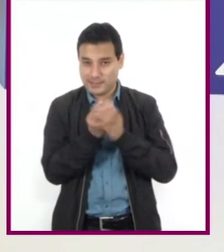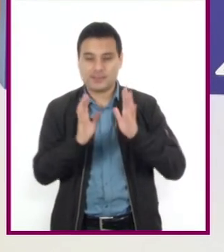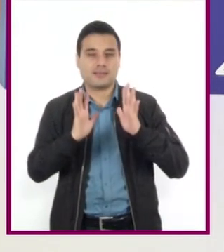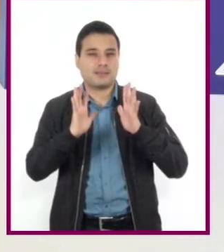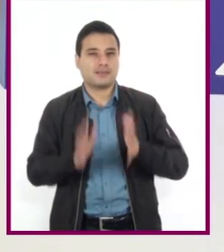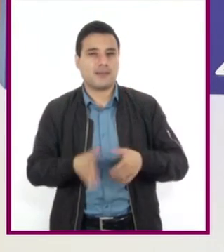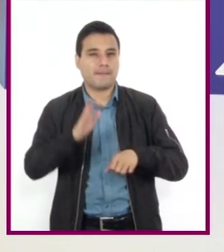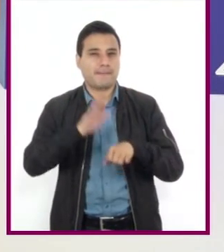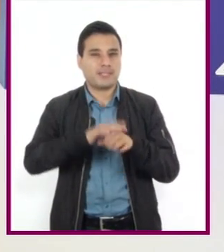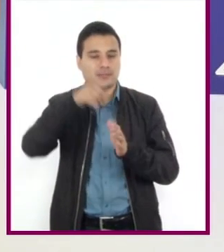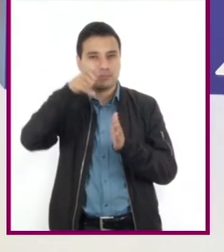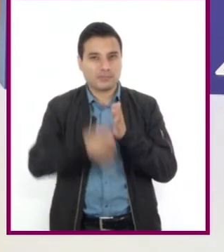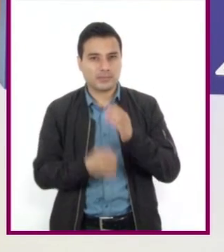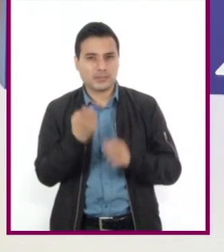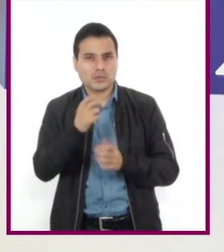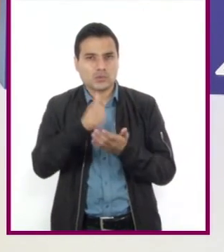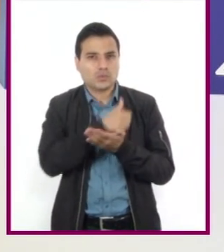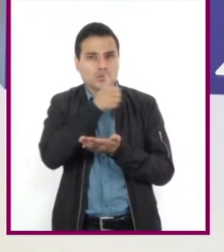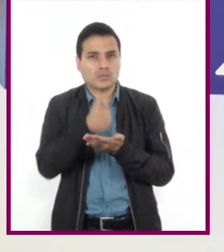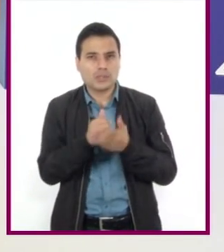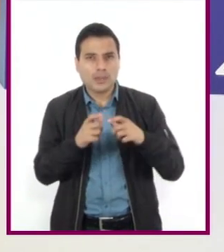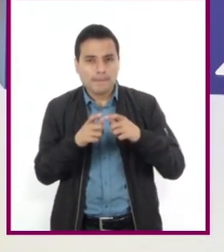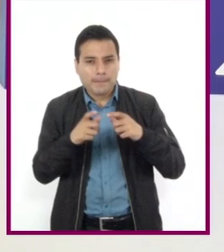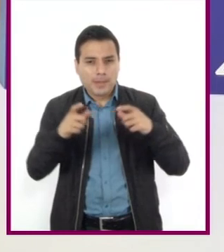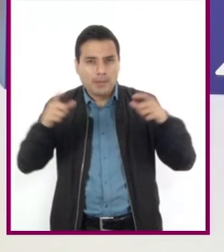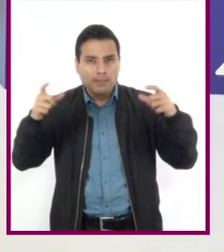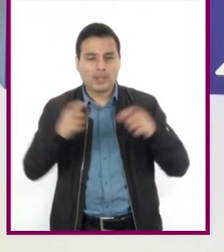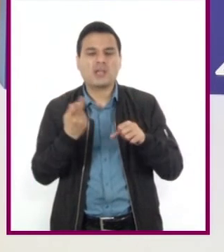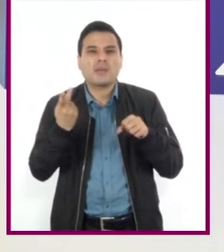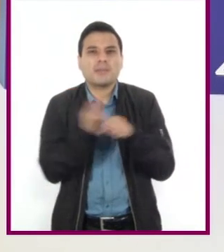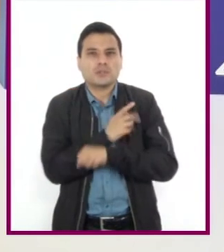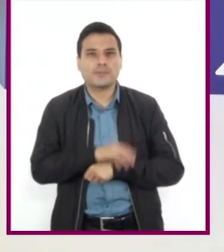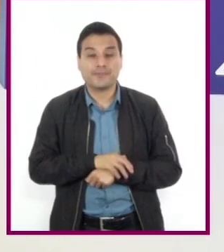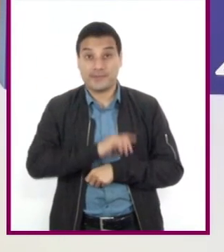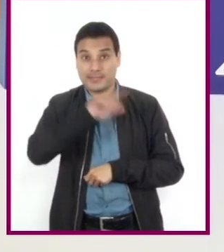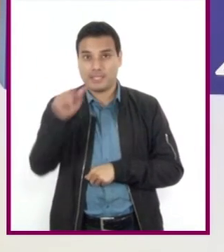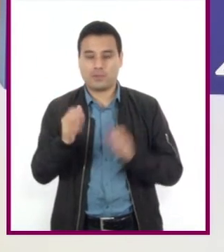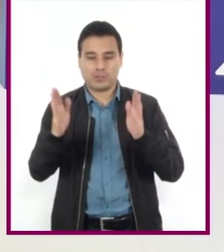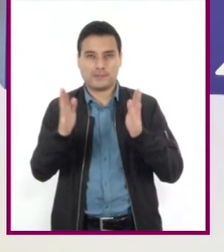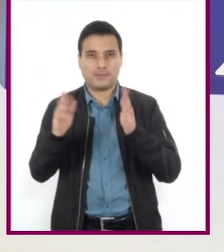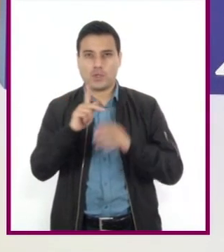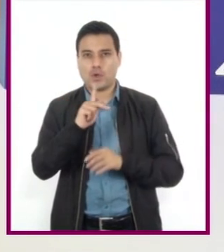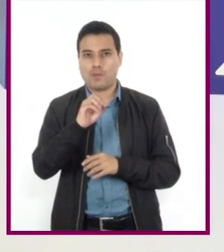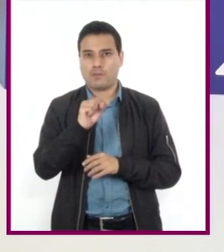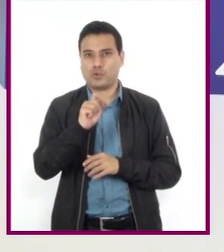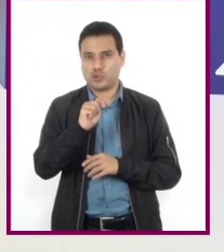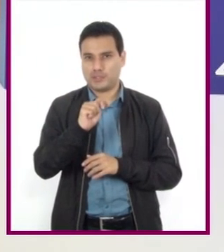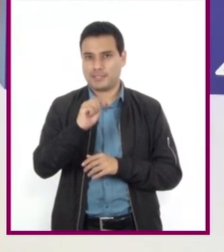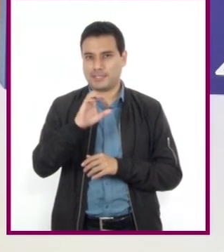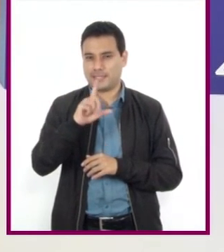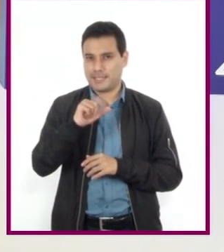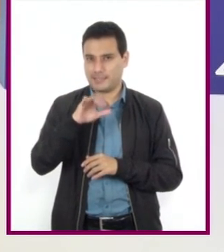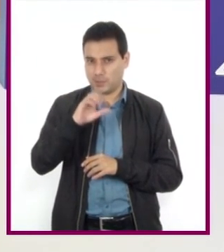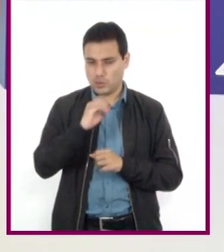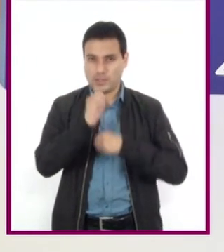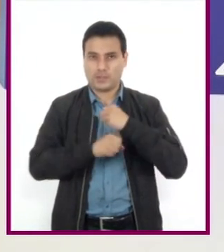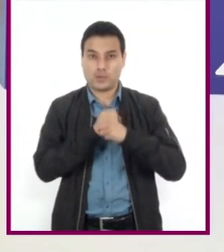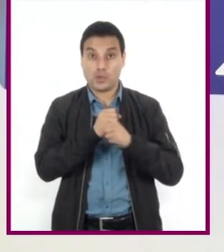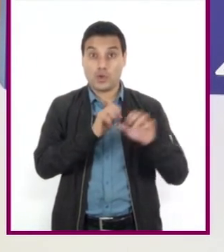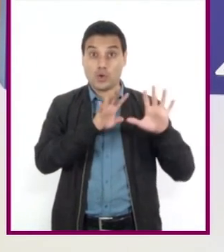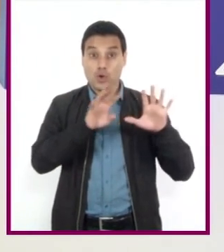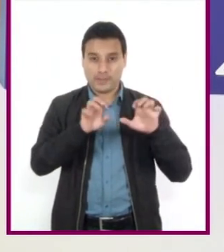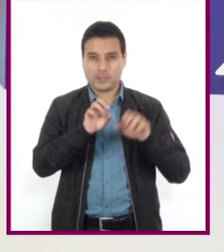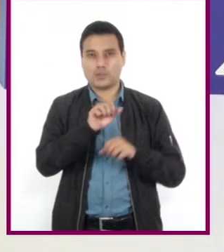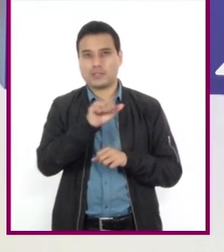el desarrollo de estas civilizaciones y el periodo postclásico, que abarcó desde el año 900 hasta 1521, cuando